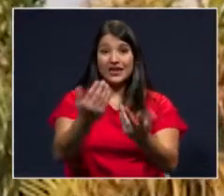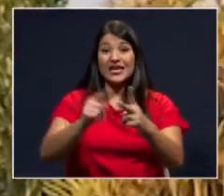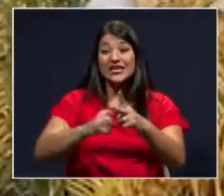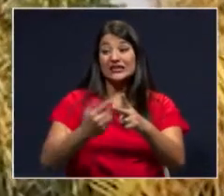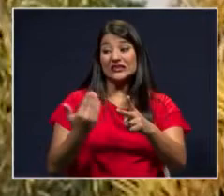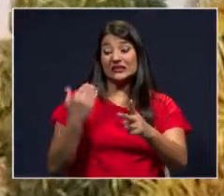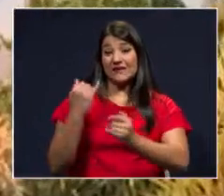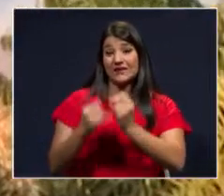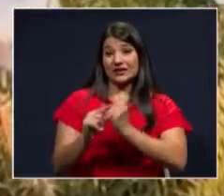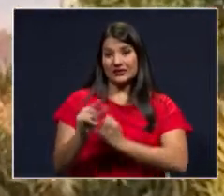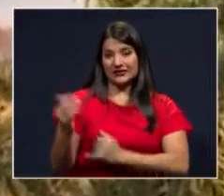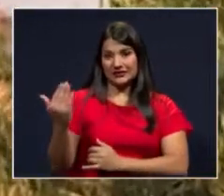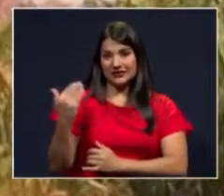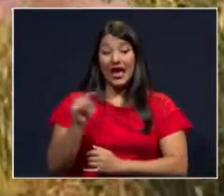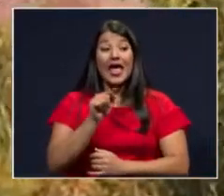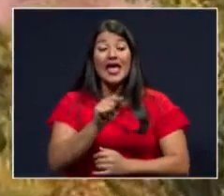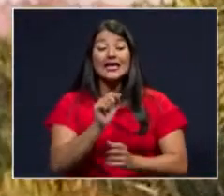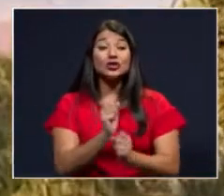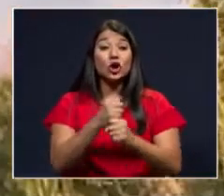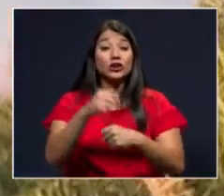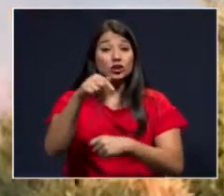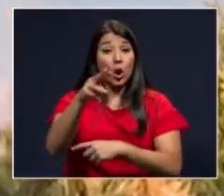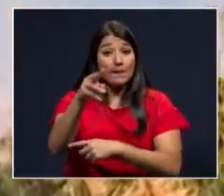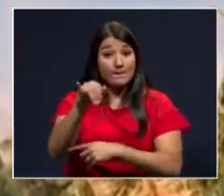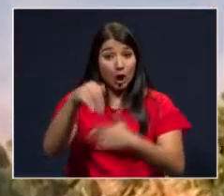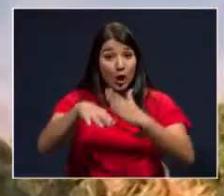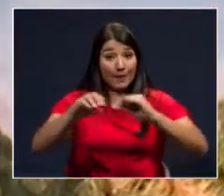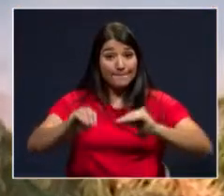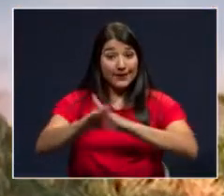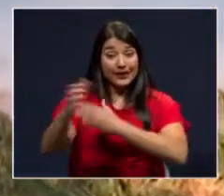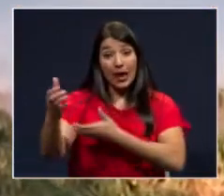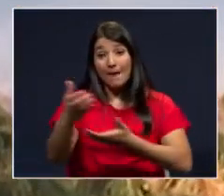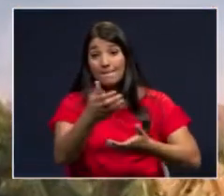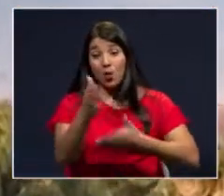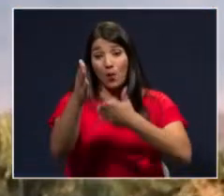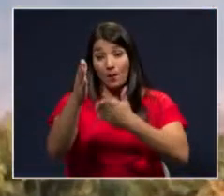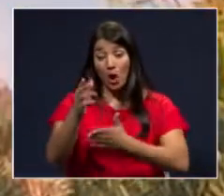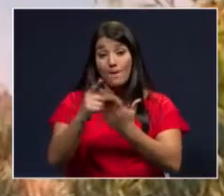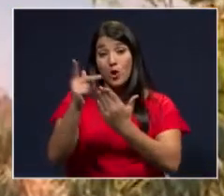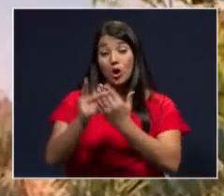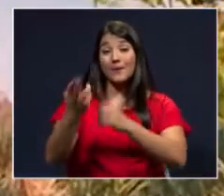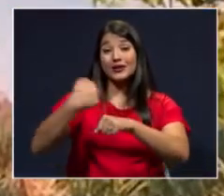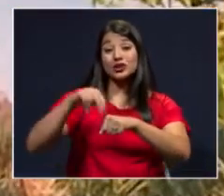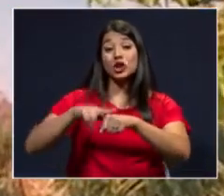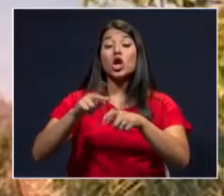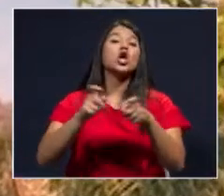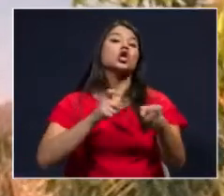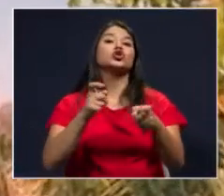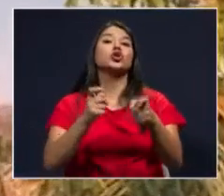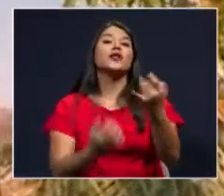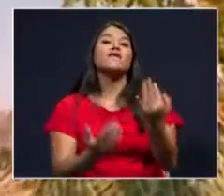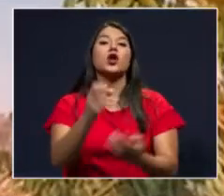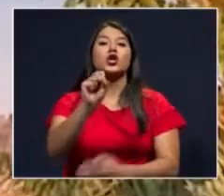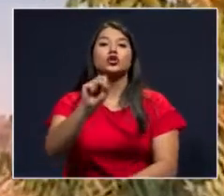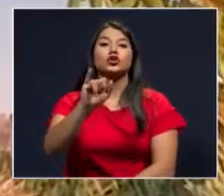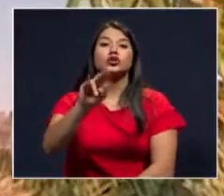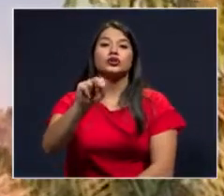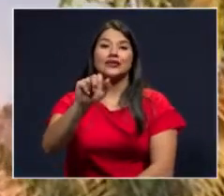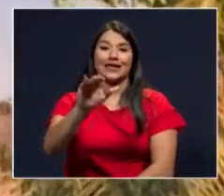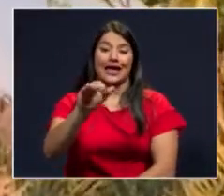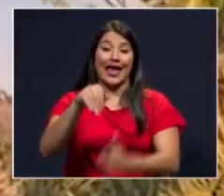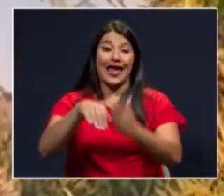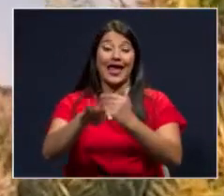Estas fueron las maniobras que realizaron este miércoles por la mañana los bomberos del Programa Nacional de Manejo del Fuego del SINAC en el humedal Terra